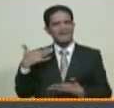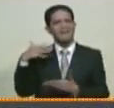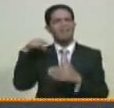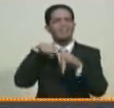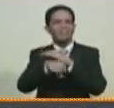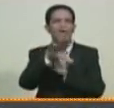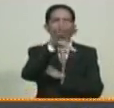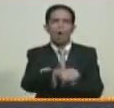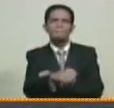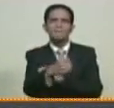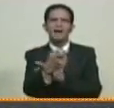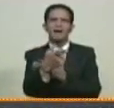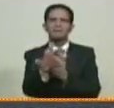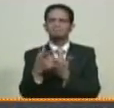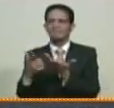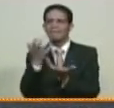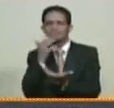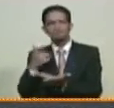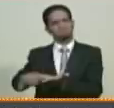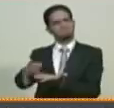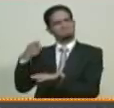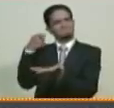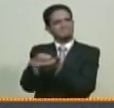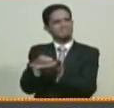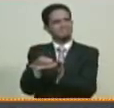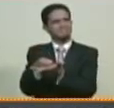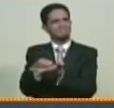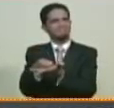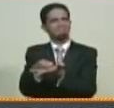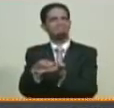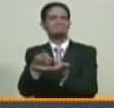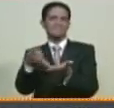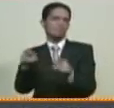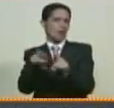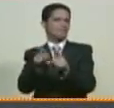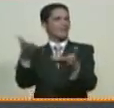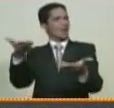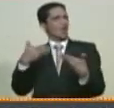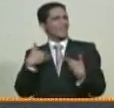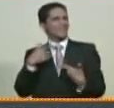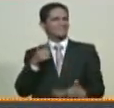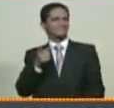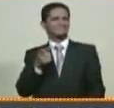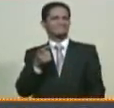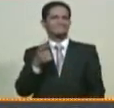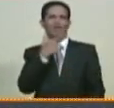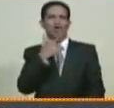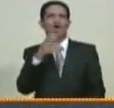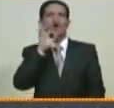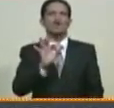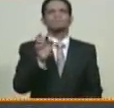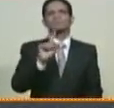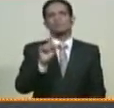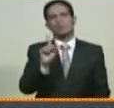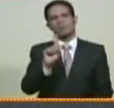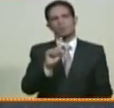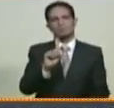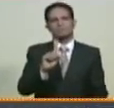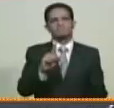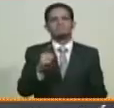para proteger su inversión y su ahorro que le dan los mil kilos de oro en una carretilla le dan un certificado